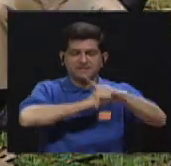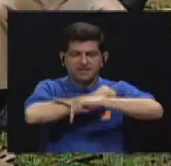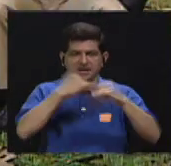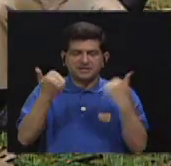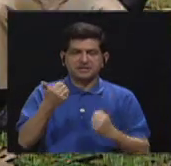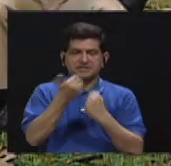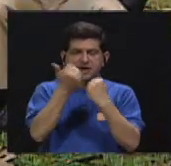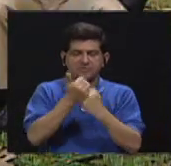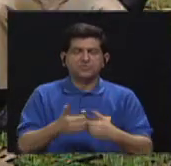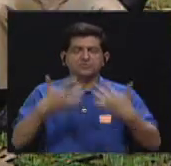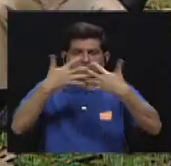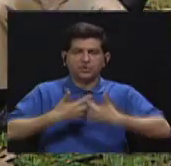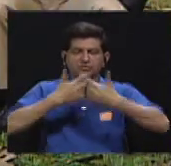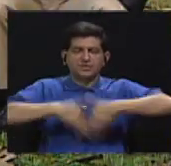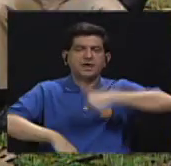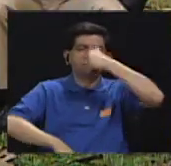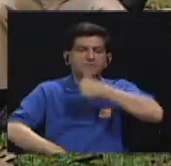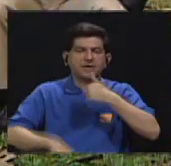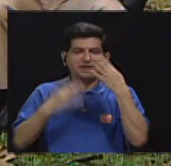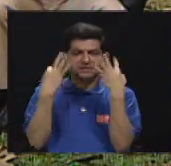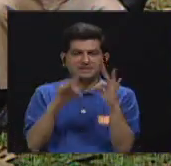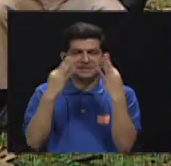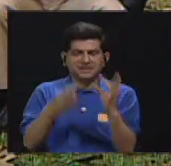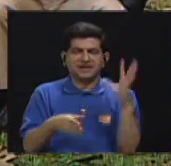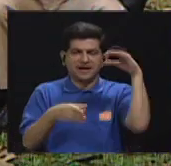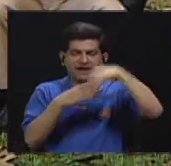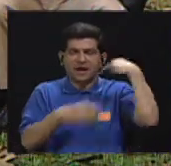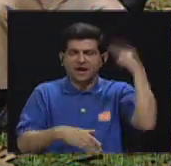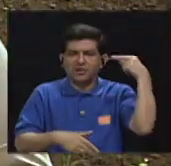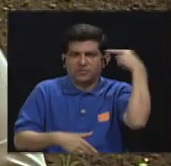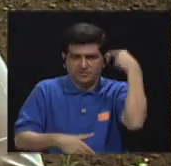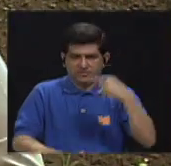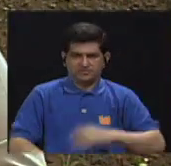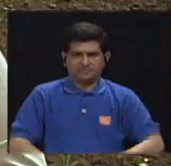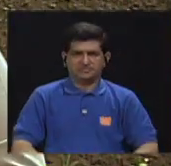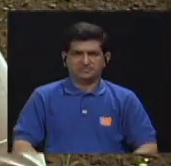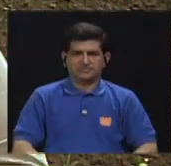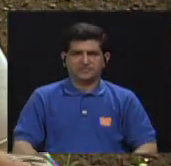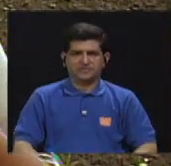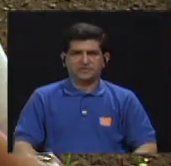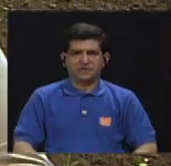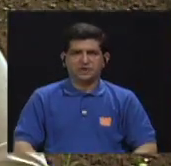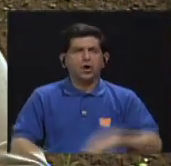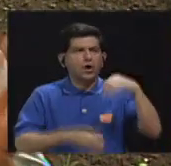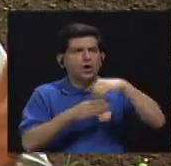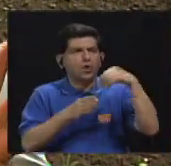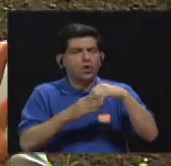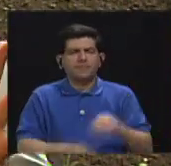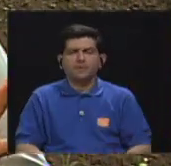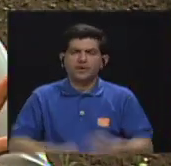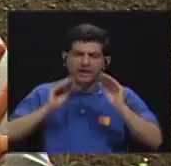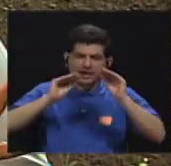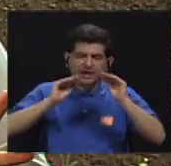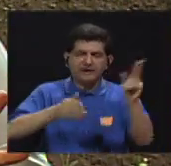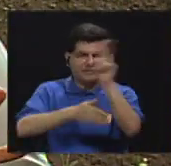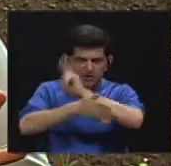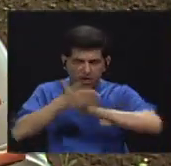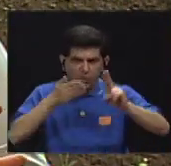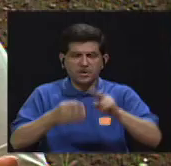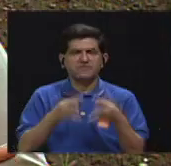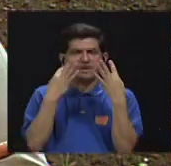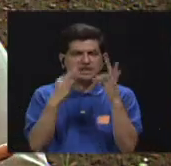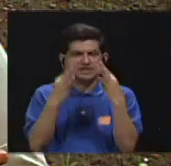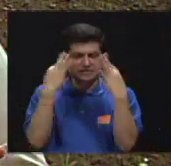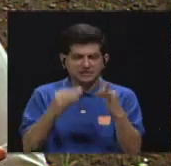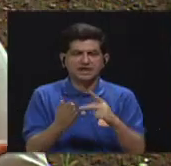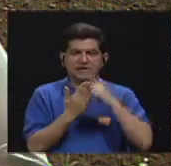con el apoyo de la empresa privada y tratando un poco de involucrar a los gobiernos. Tanto con un componente académico, donde las universidades tratan